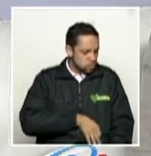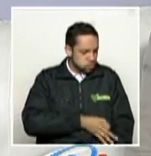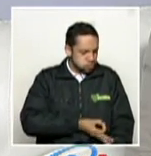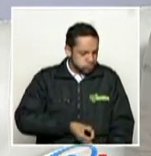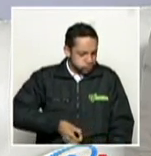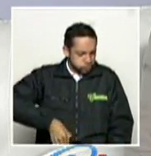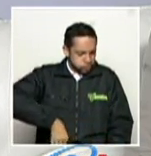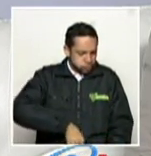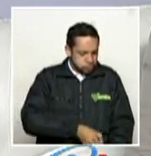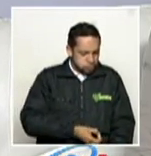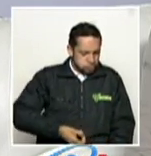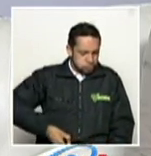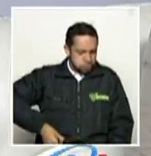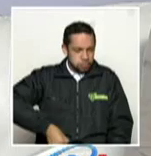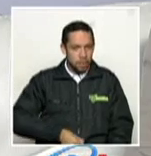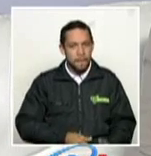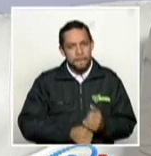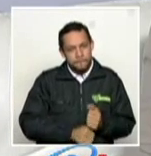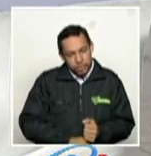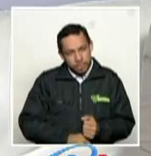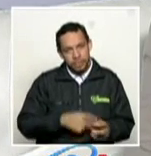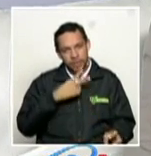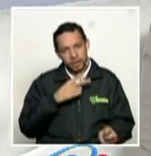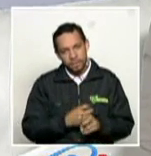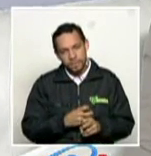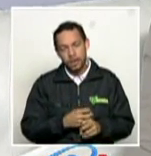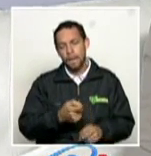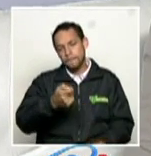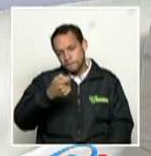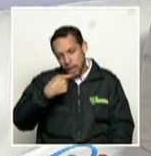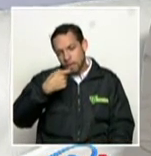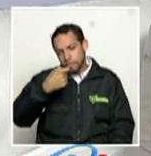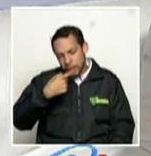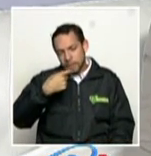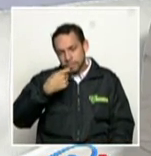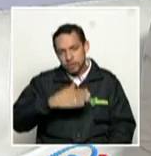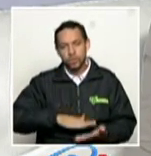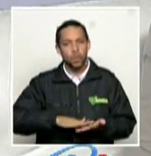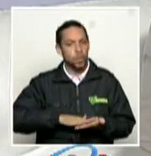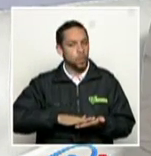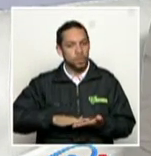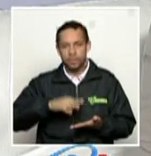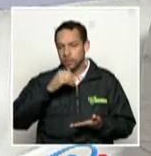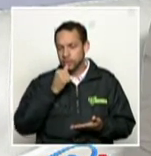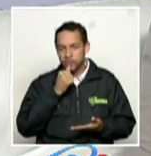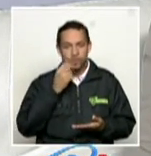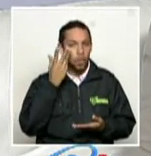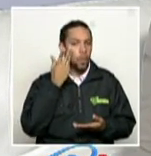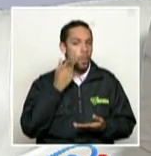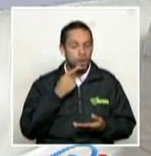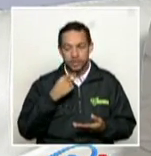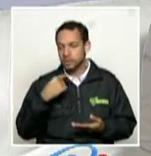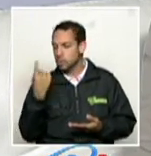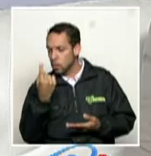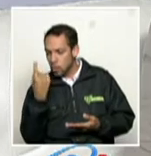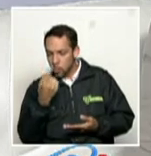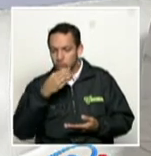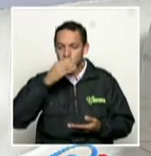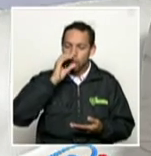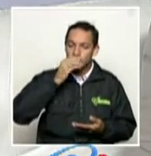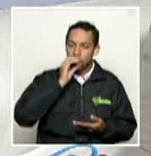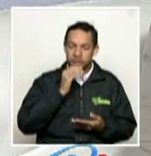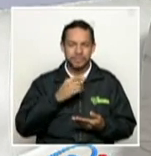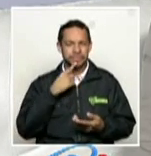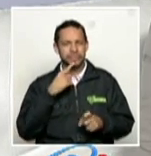que es colon irritable. Y todo, y le mandan droga, nada le vale. Ella toma todo lo que la gente le dice, nada le vale. Y